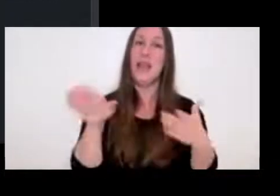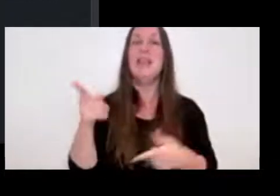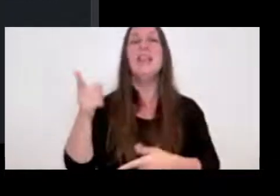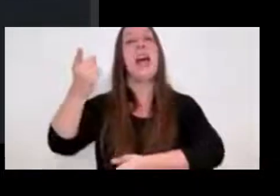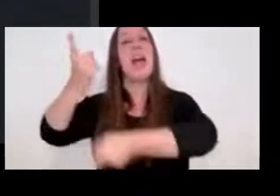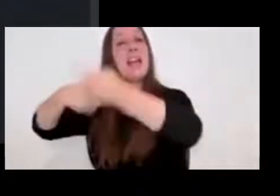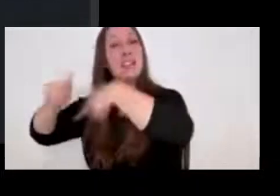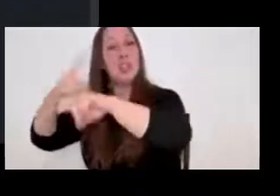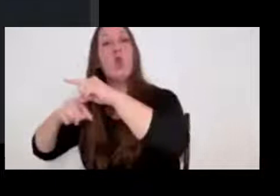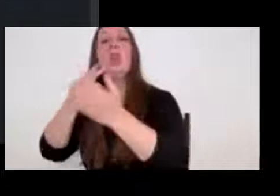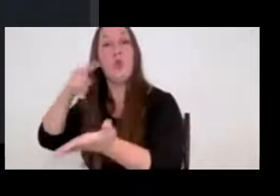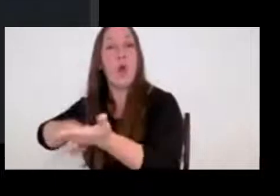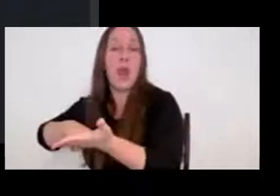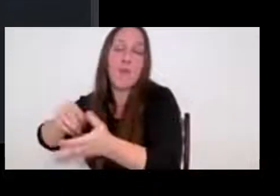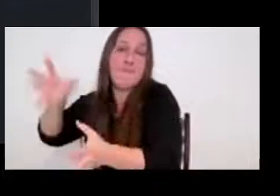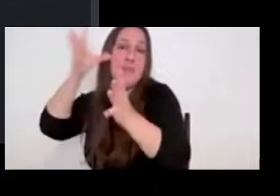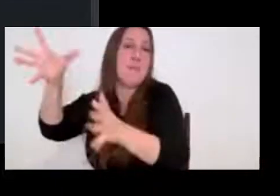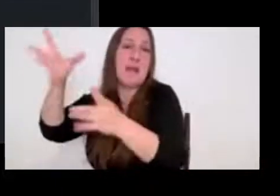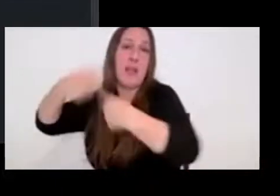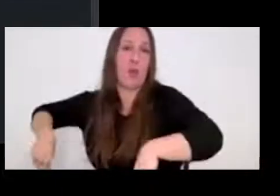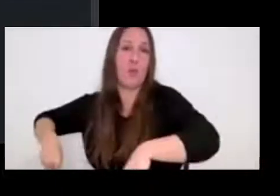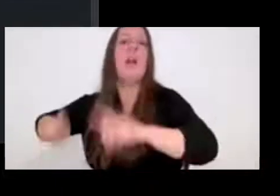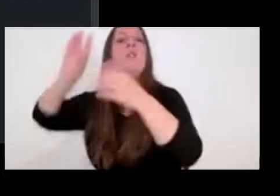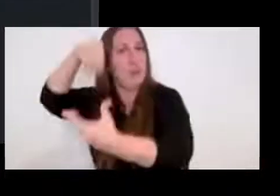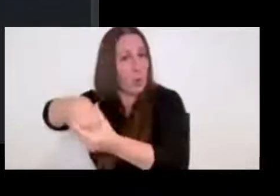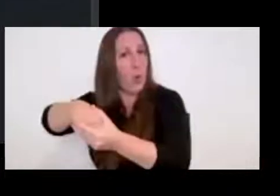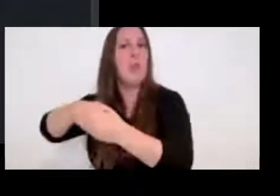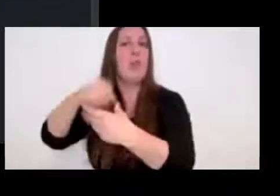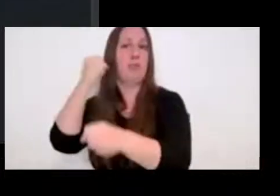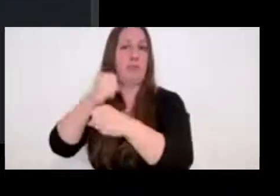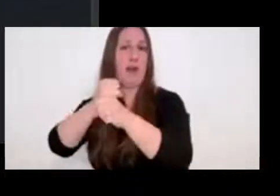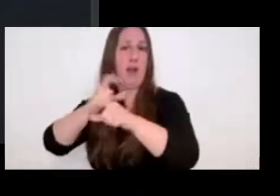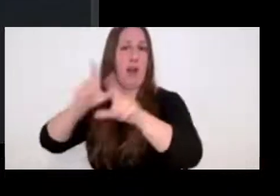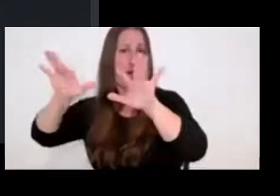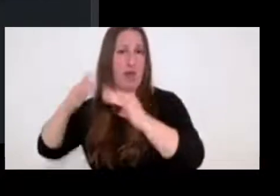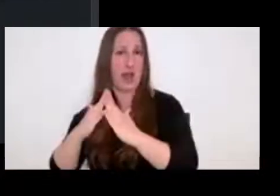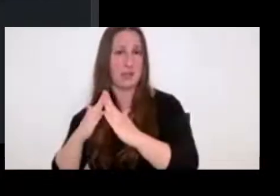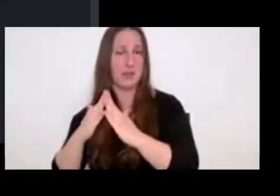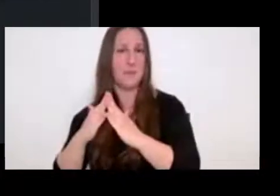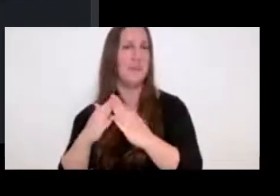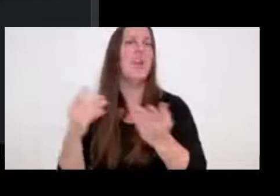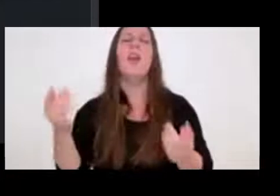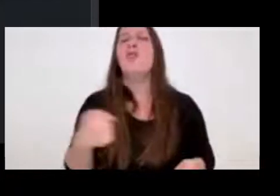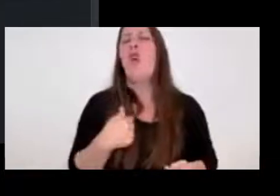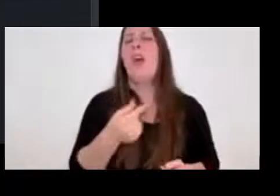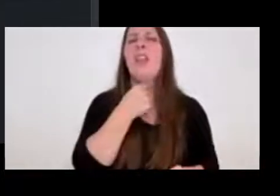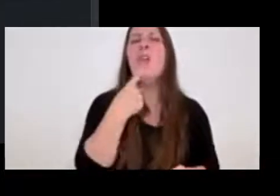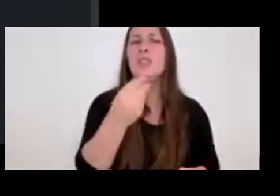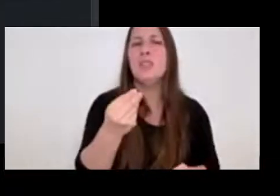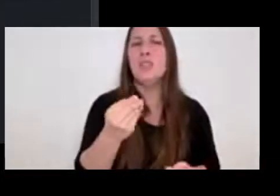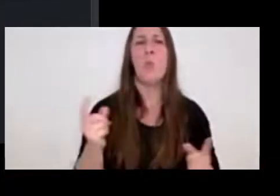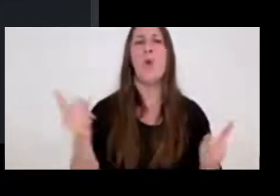está sobrecargada, a pesar incluso del teletrabajo, ¿no? ¿Y a qué apunto yo, digamos? Primero a una simplificación tributaria,